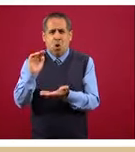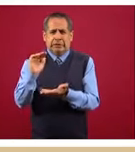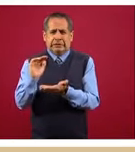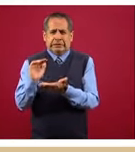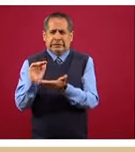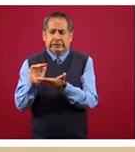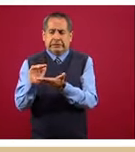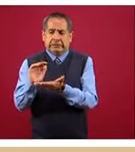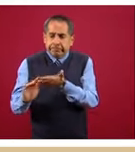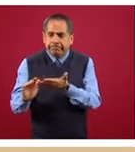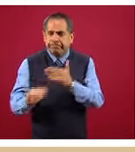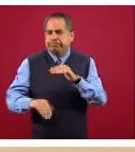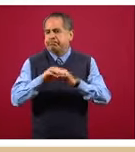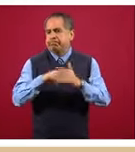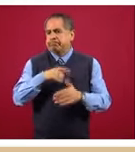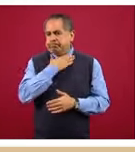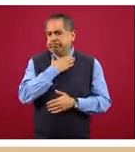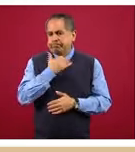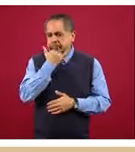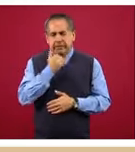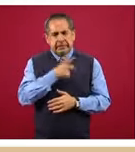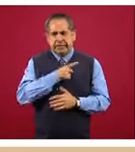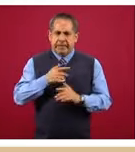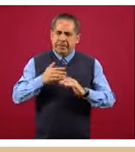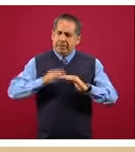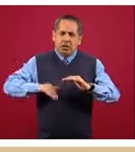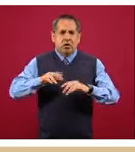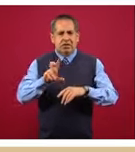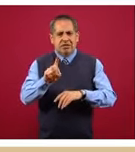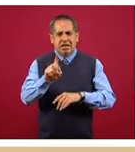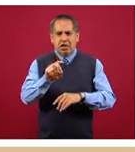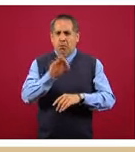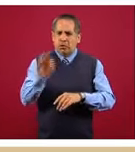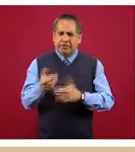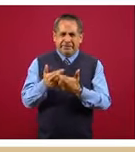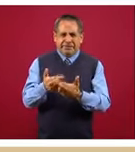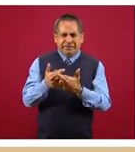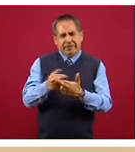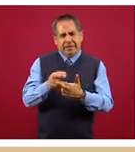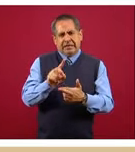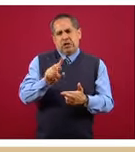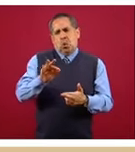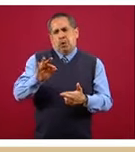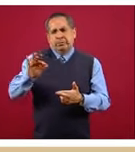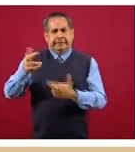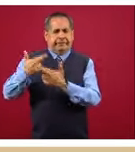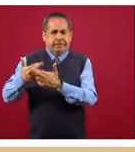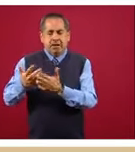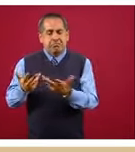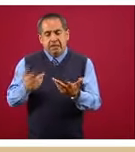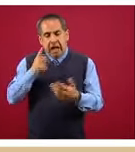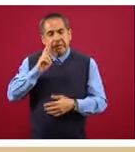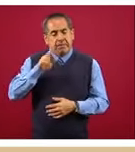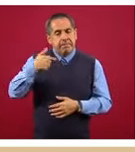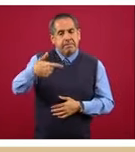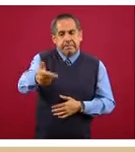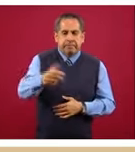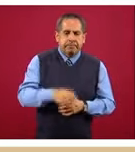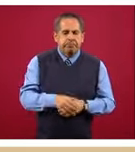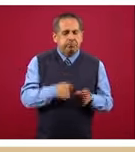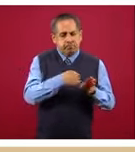nivel de seguridad que siempre se debe de mantener, y vamos a ver los resultados de estos trabajos también en los próximos días. Luego, todas las